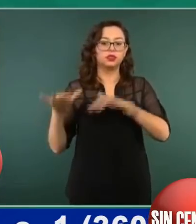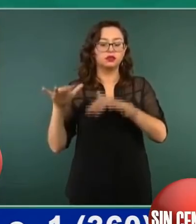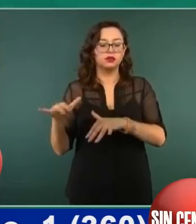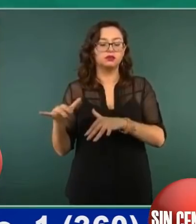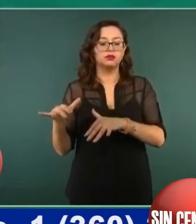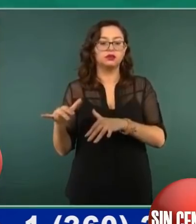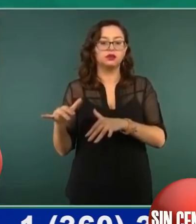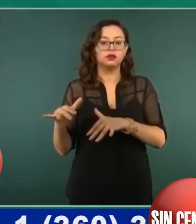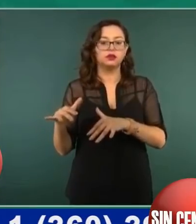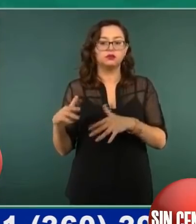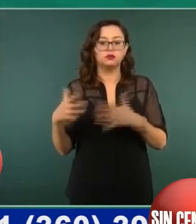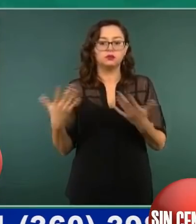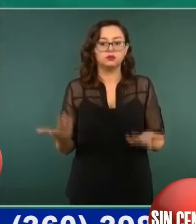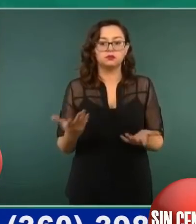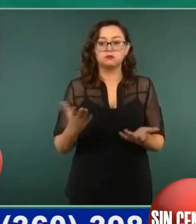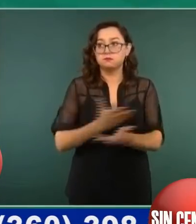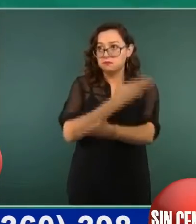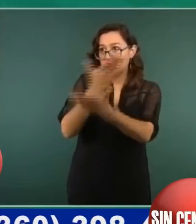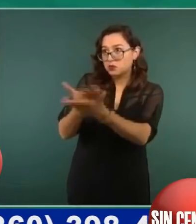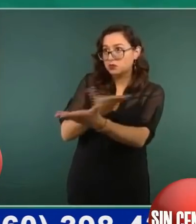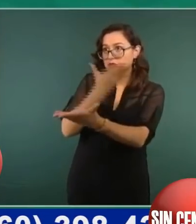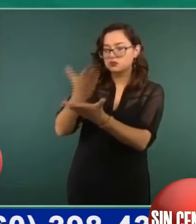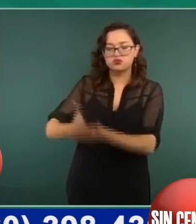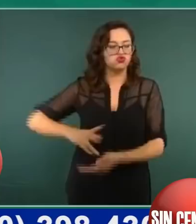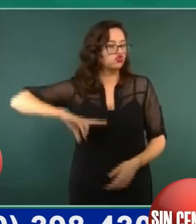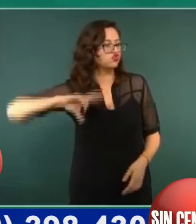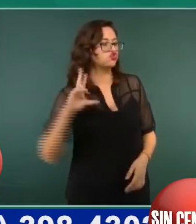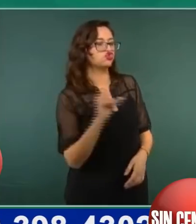llegaron a no aprobarle leyes